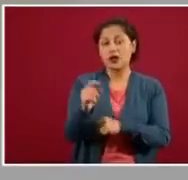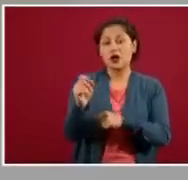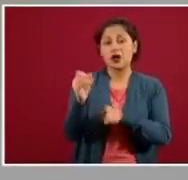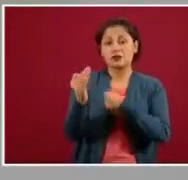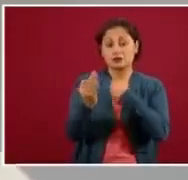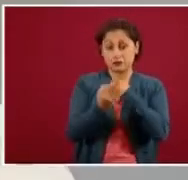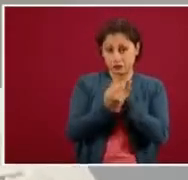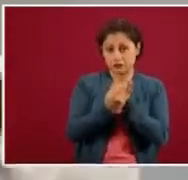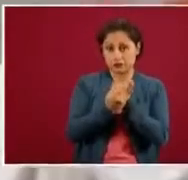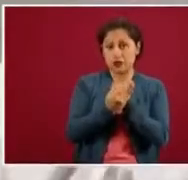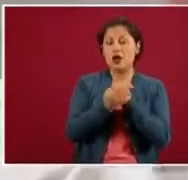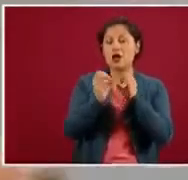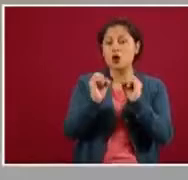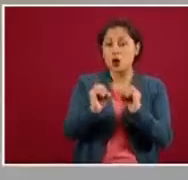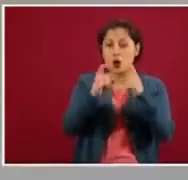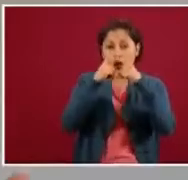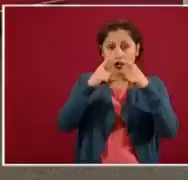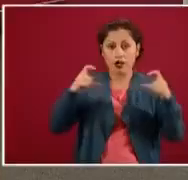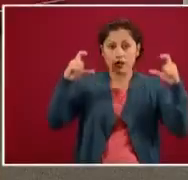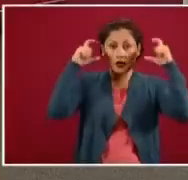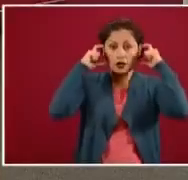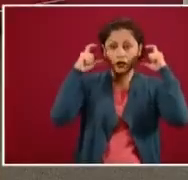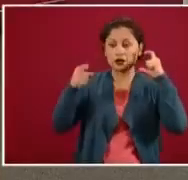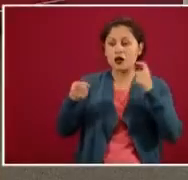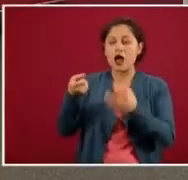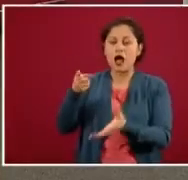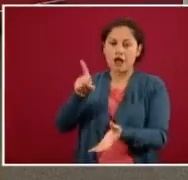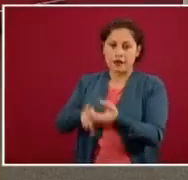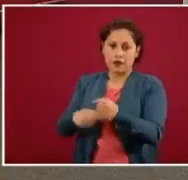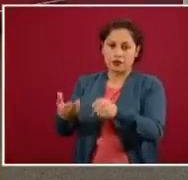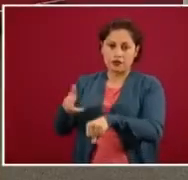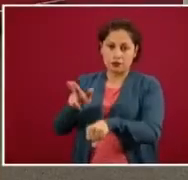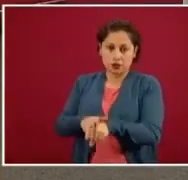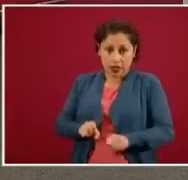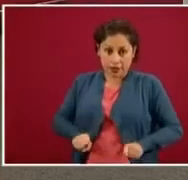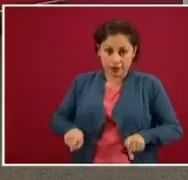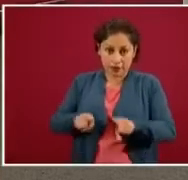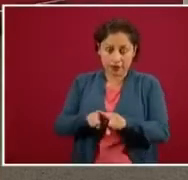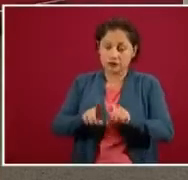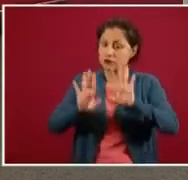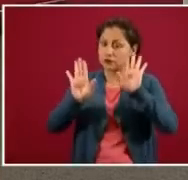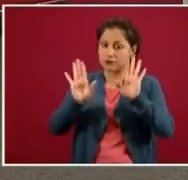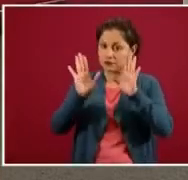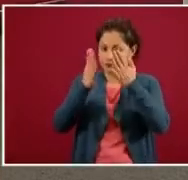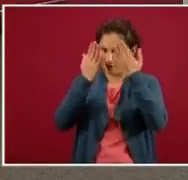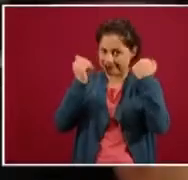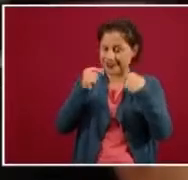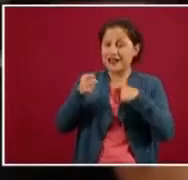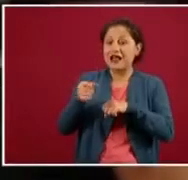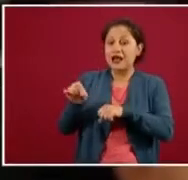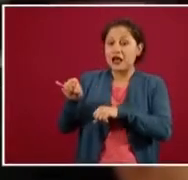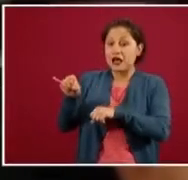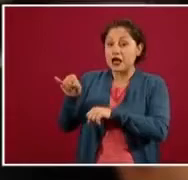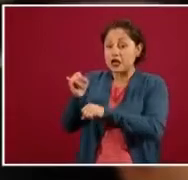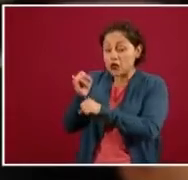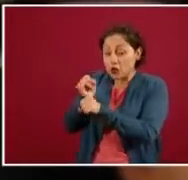de la salud, pero en la comunidad no existe evidencia de que pueda ser un mecanismo efectivo de